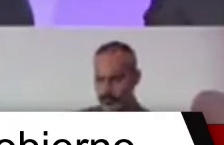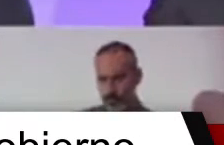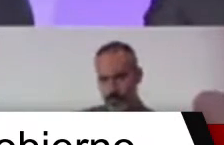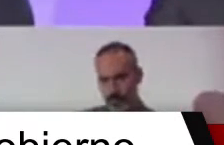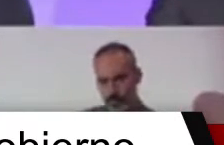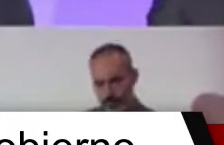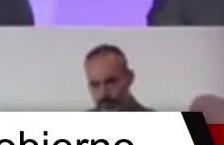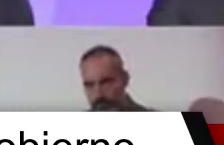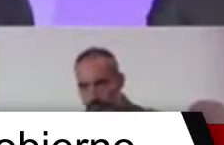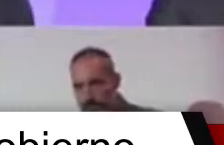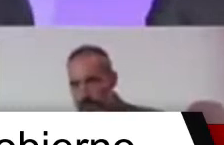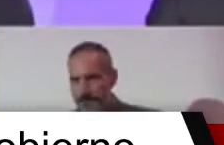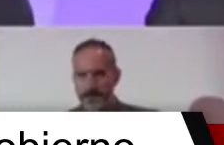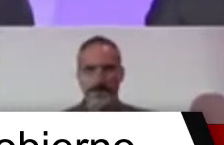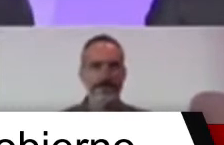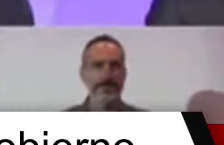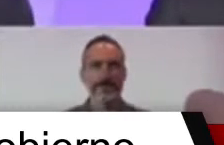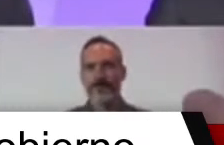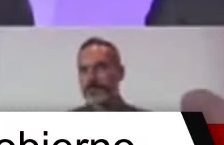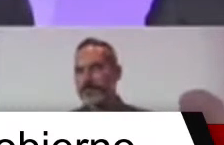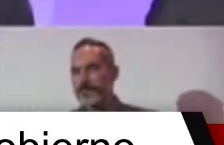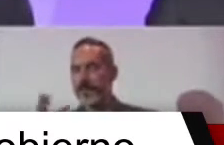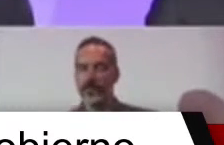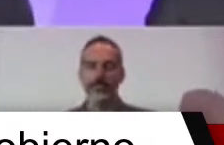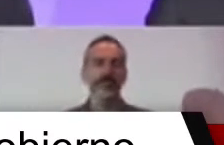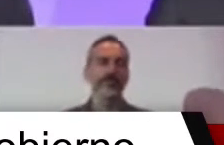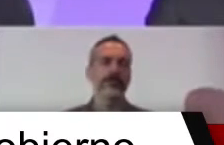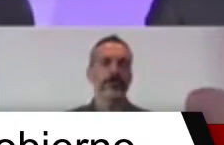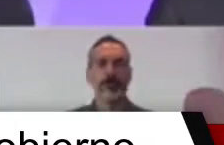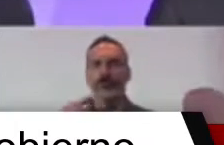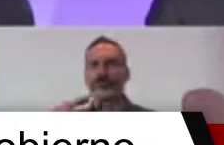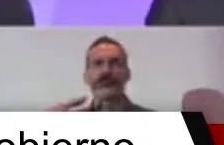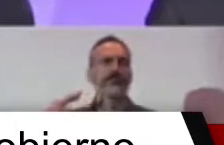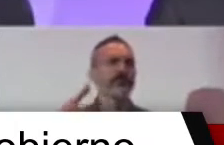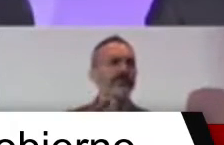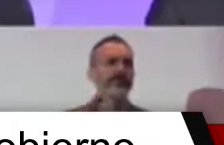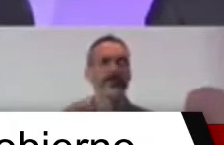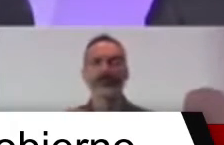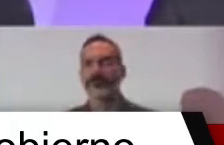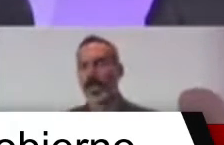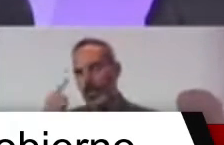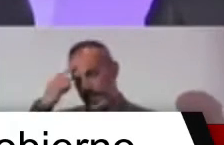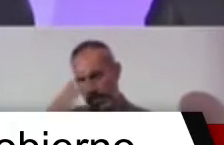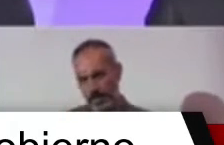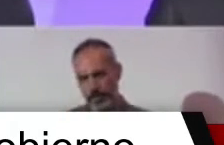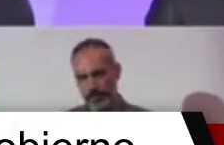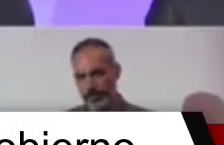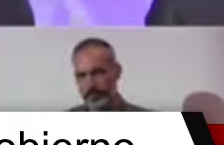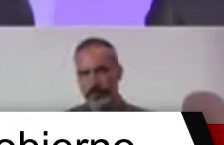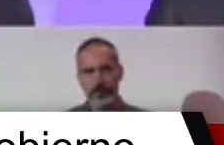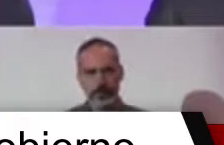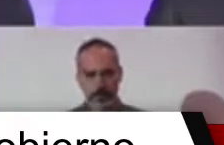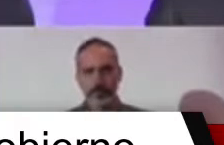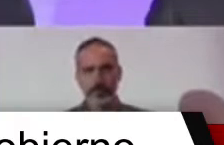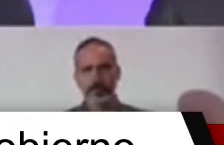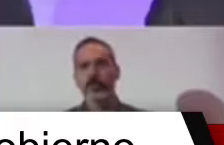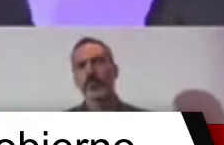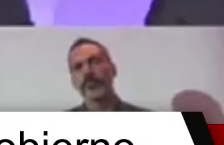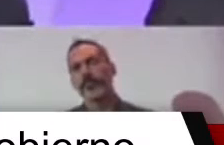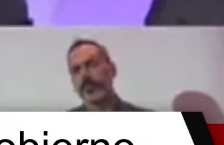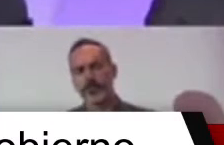con ustedes un año de buenos resultados. Para mí, es una emoción infinita el que me